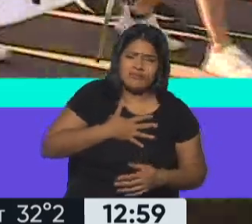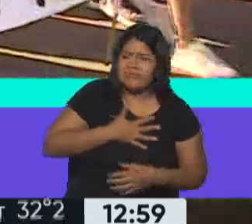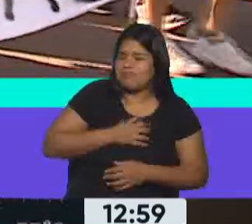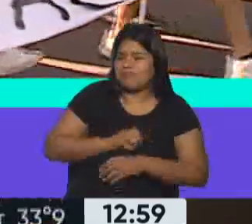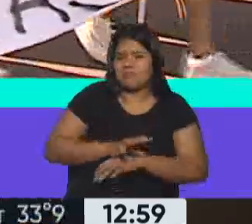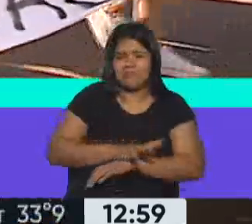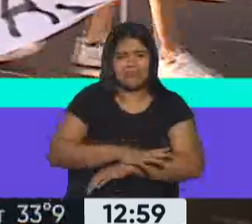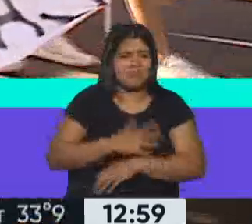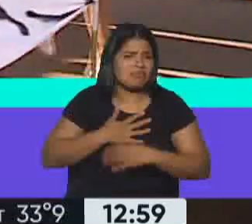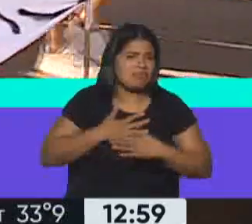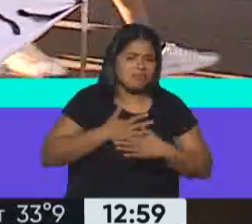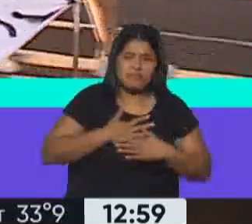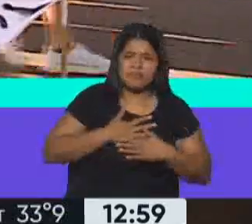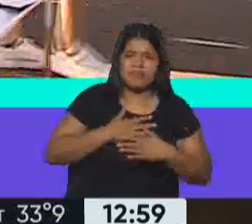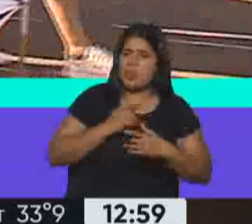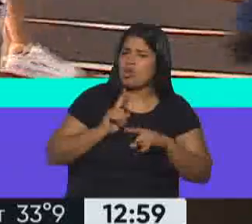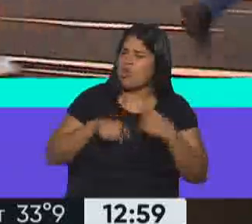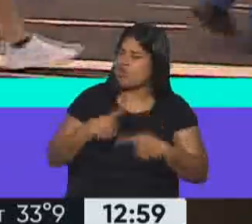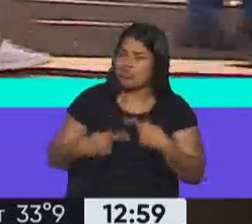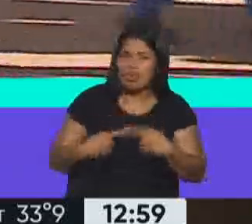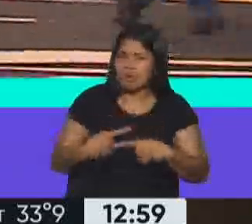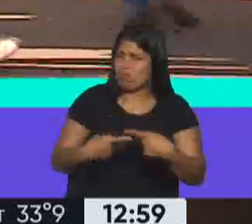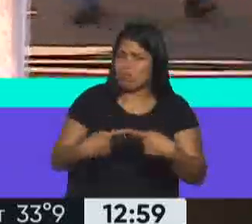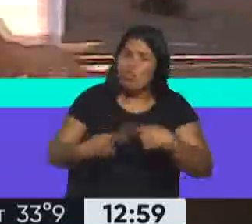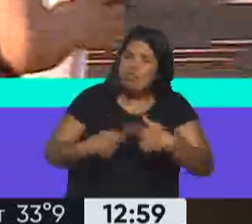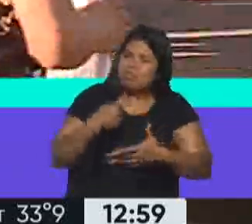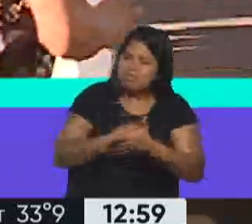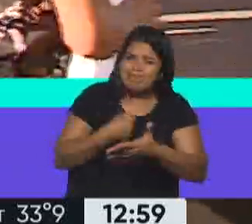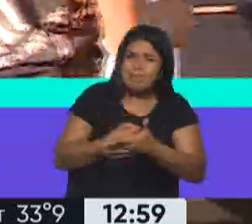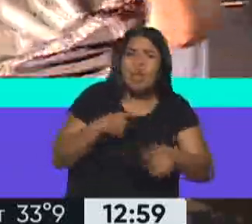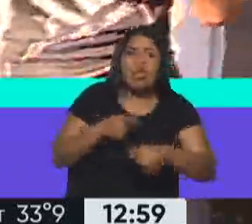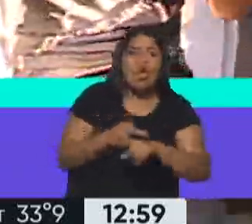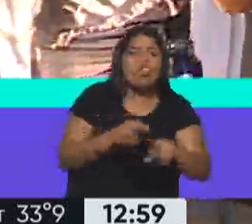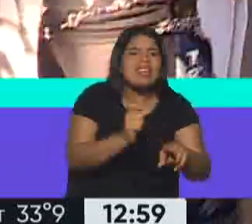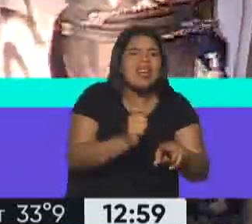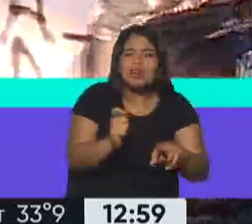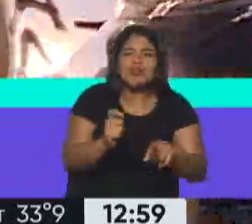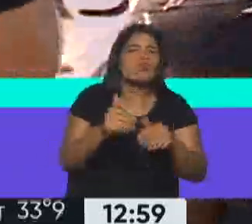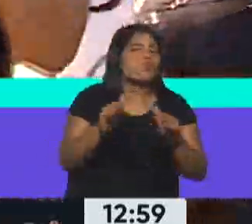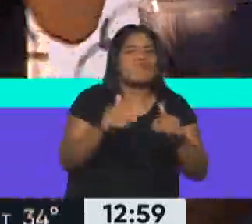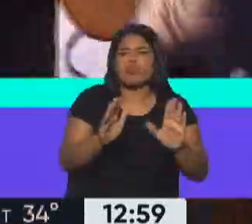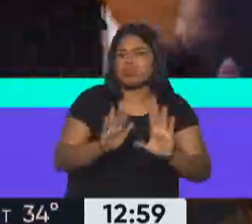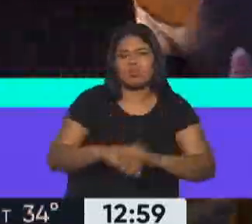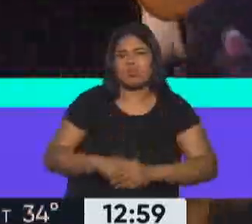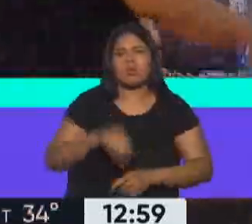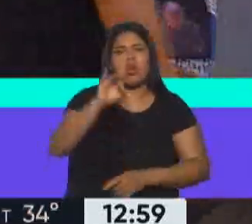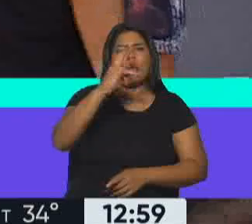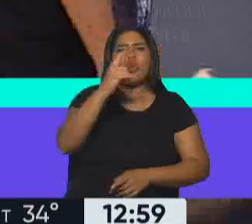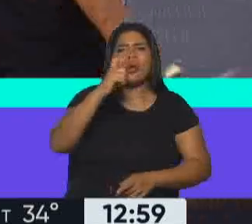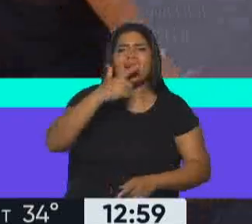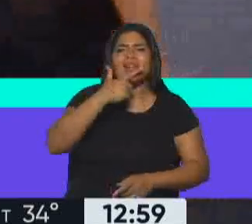y vamos a seguir hasta las últimas consecuencias contra quien sea todos conocíamos lo que era luca luca era una persona